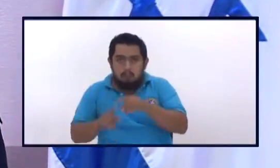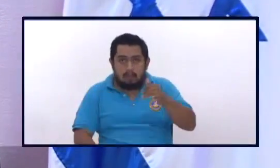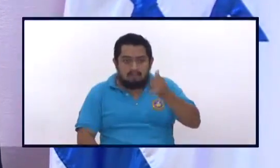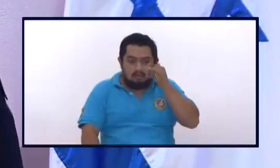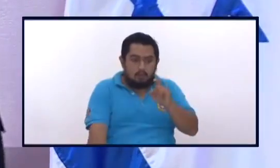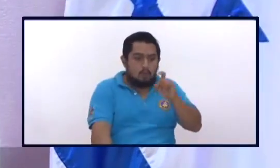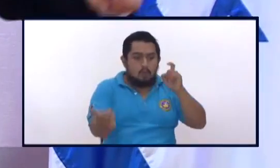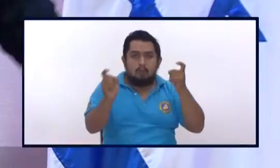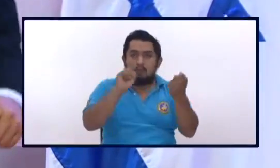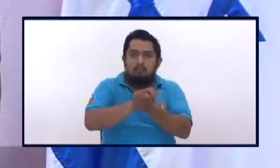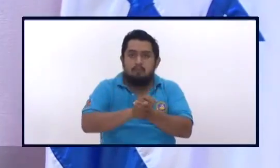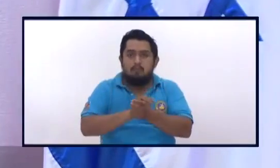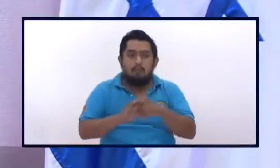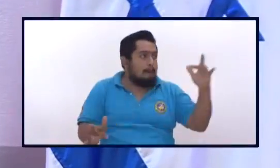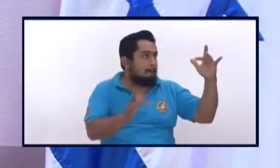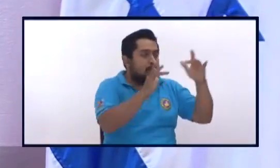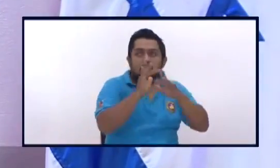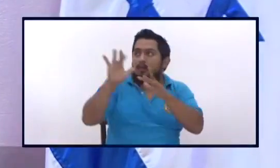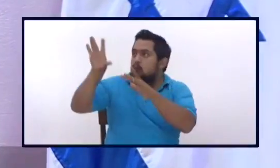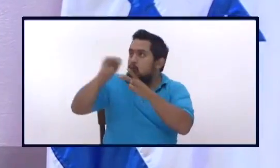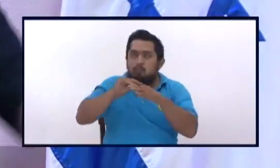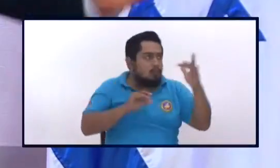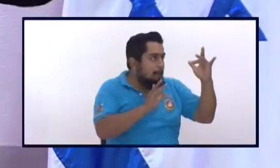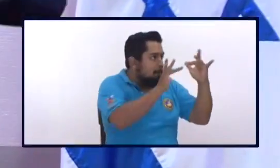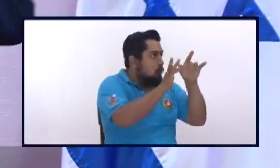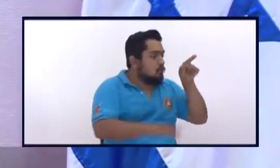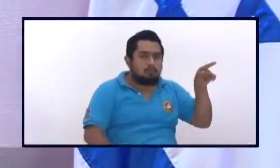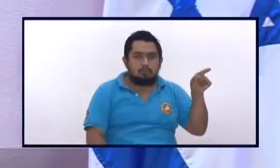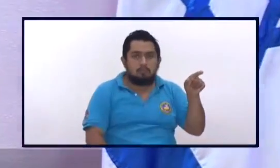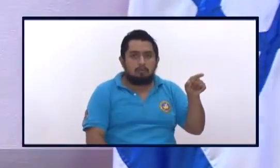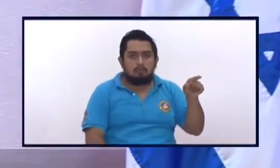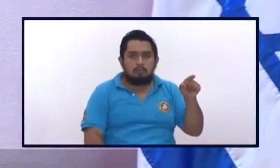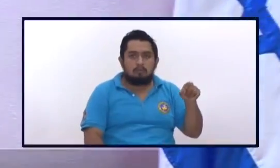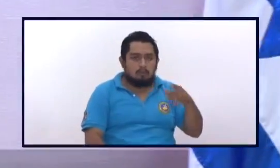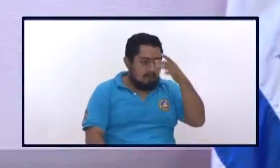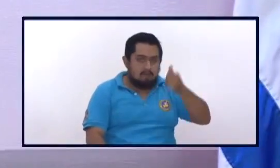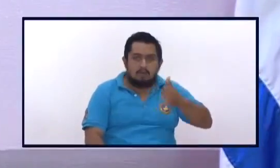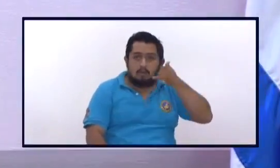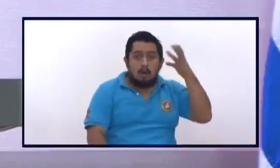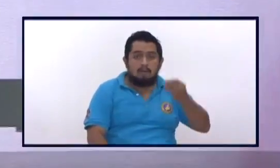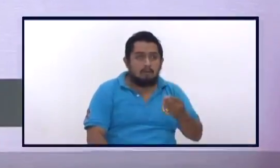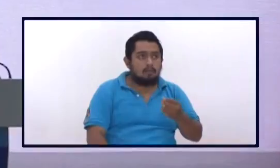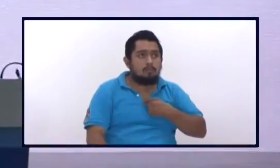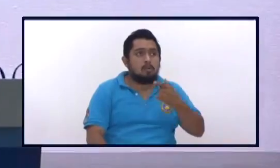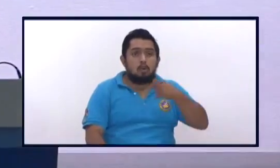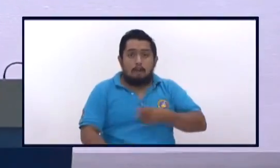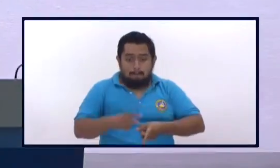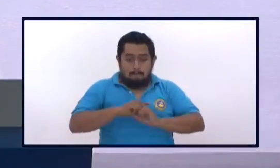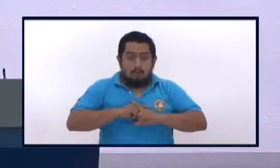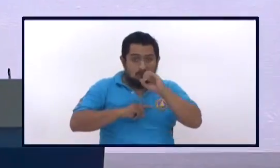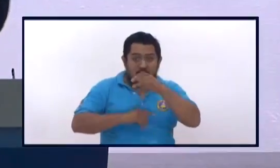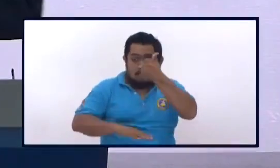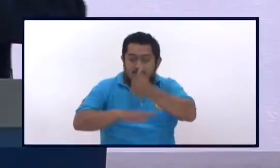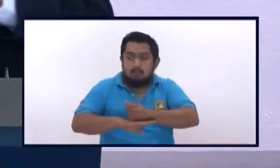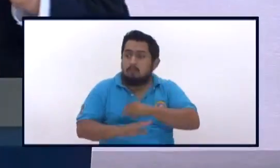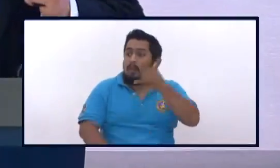teléfono se conecta a otra red y lo chistoso fue noel díaz la boda los chistosos ver cuando el pastor general de esta iglesia fundador